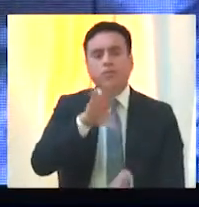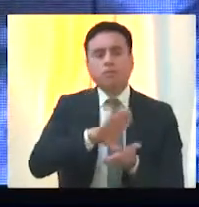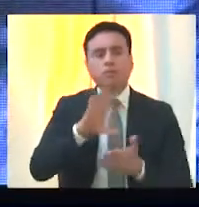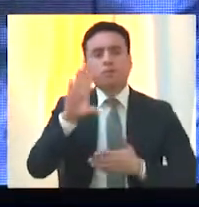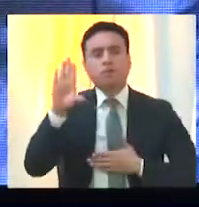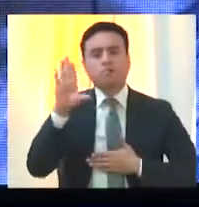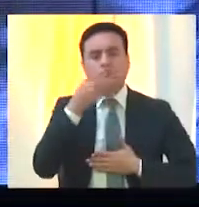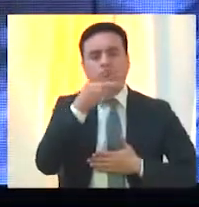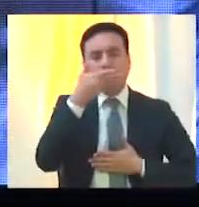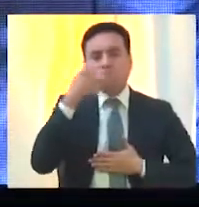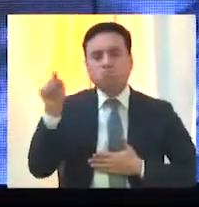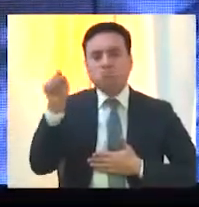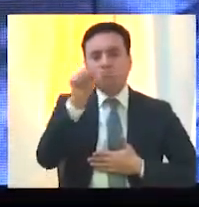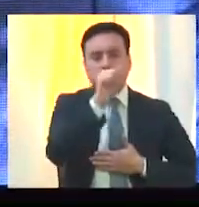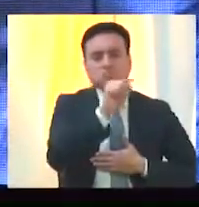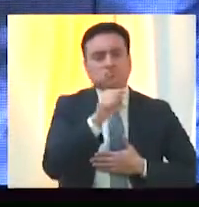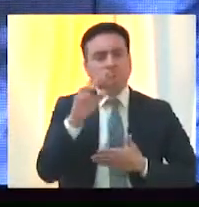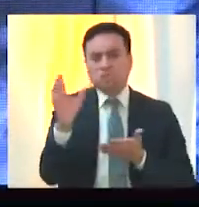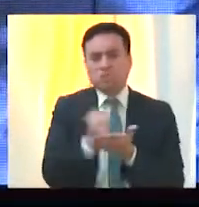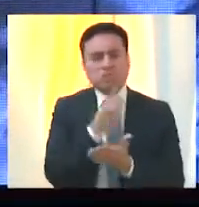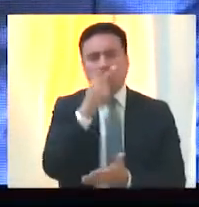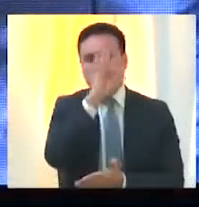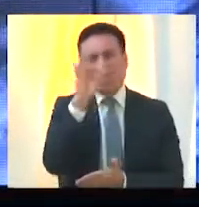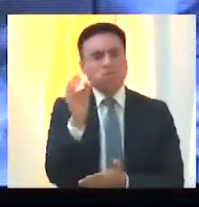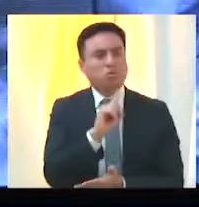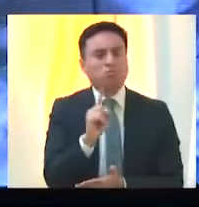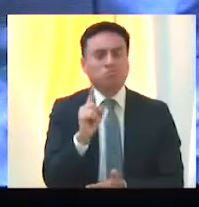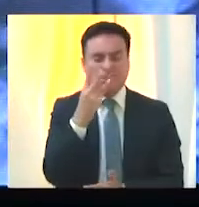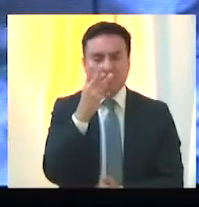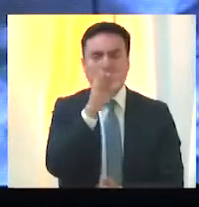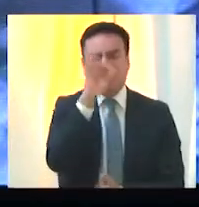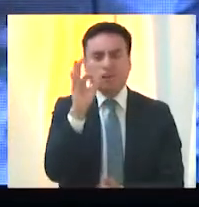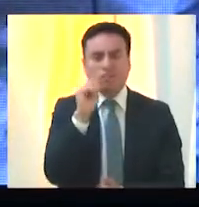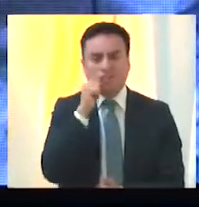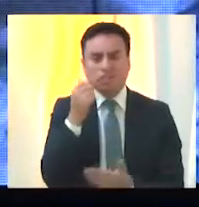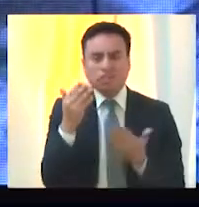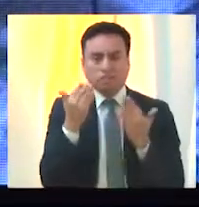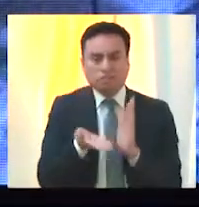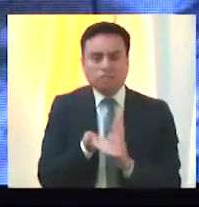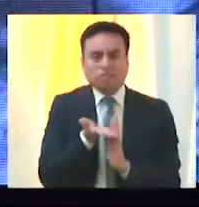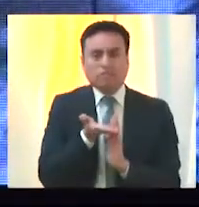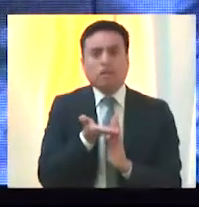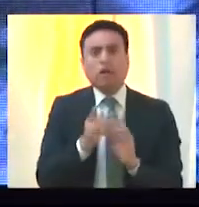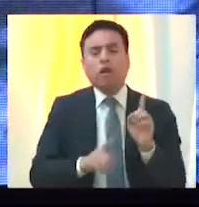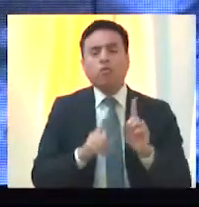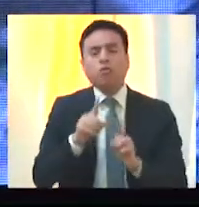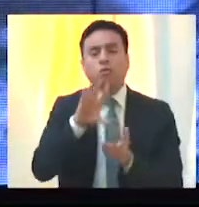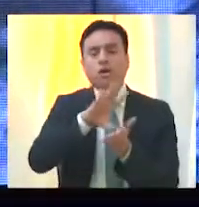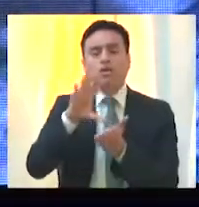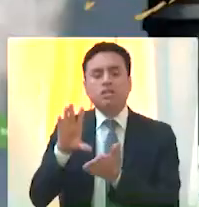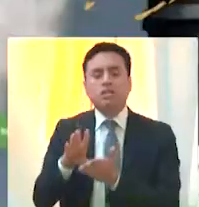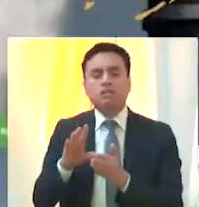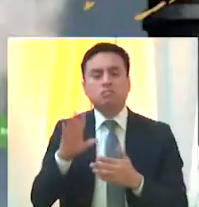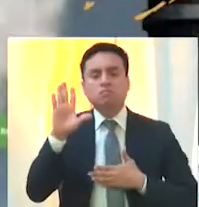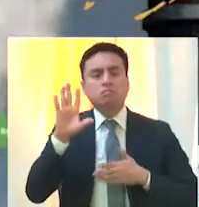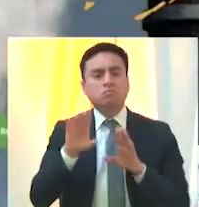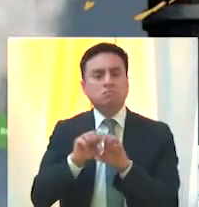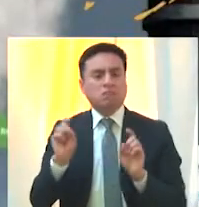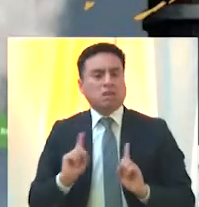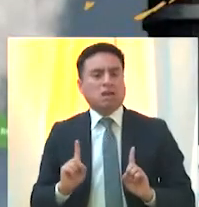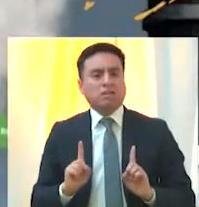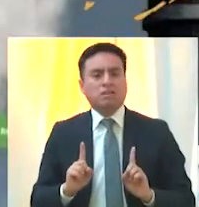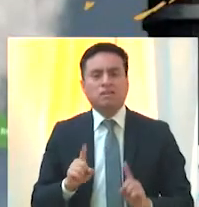forma colectiva. Esas promesas no dan para los 2 grados, dan más bien para los 3 grados. Y en este gráfico, algunos países ni siquiera tienen promesa porque no